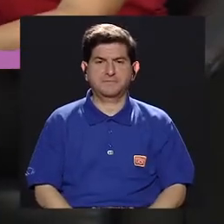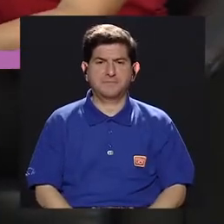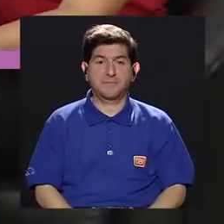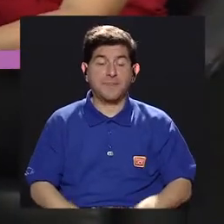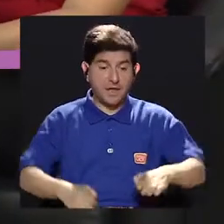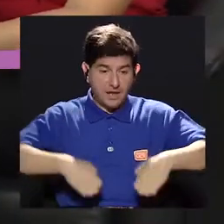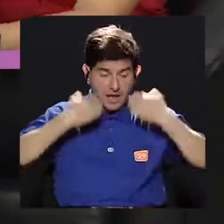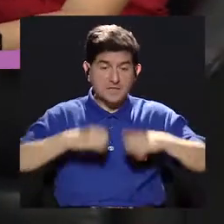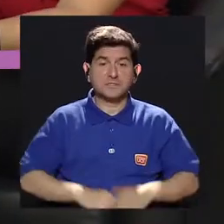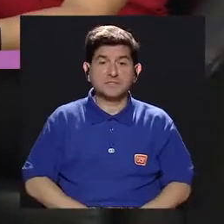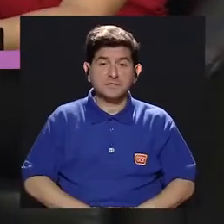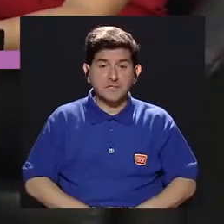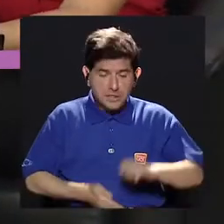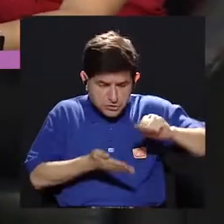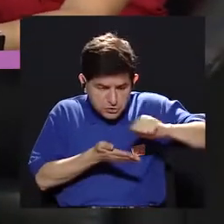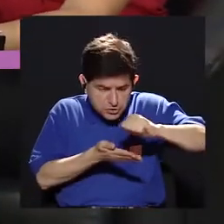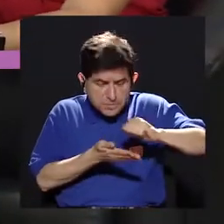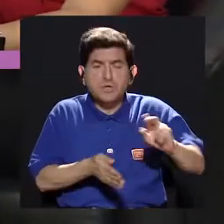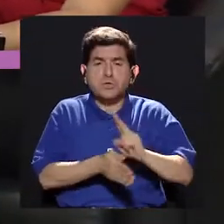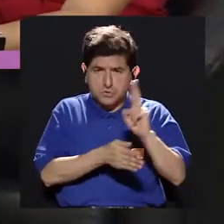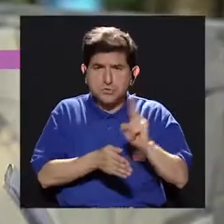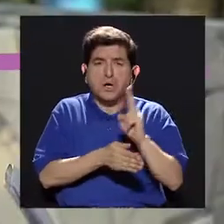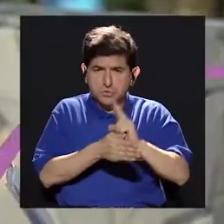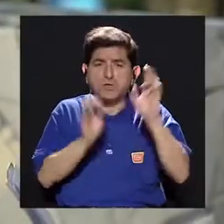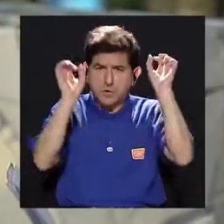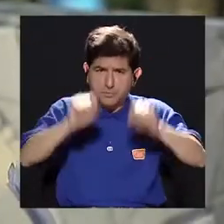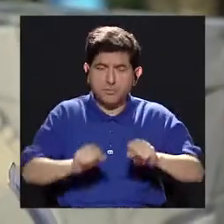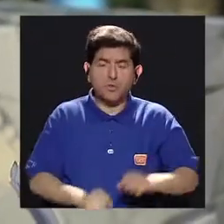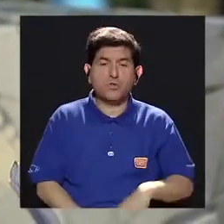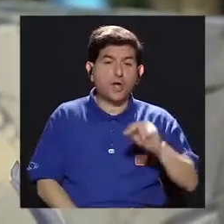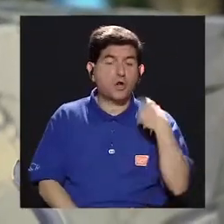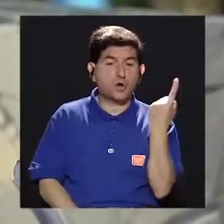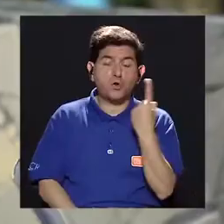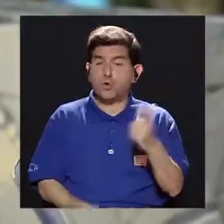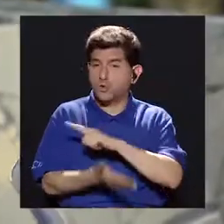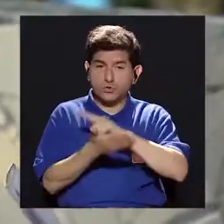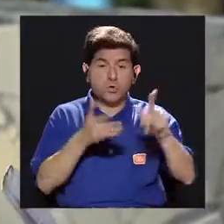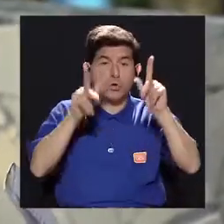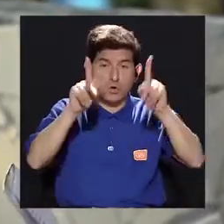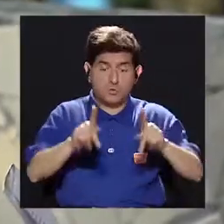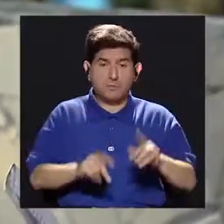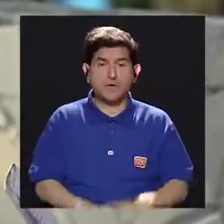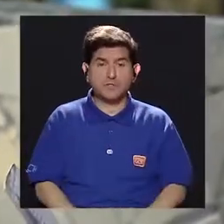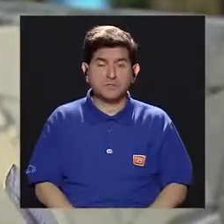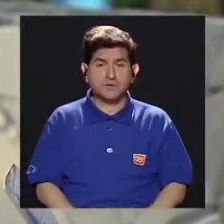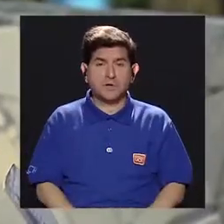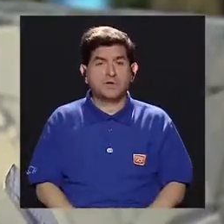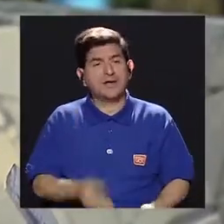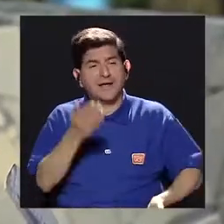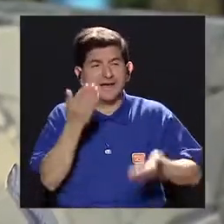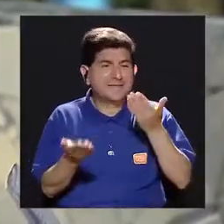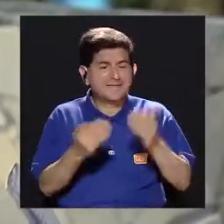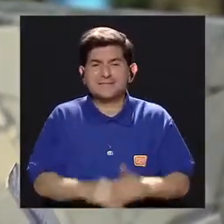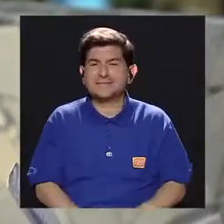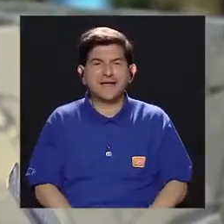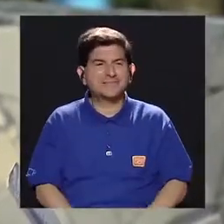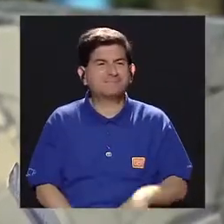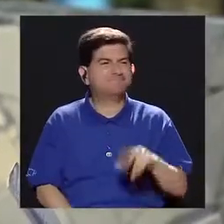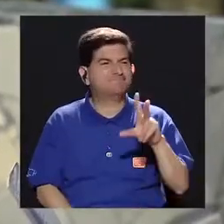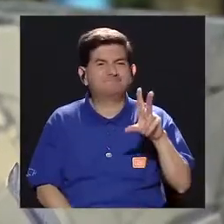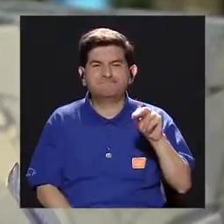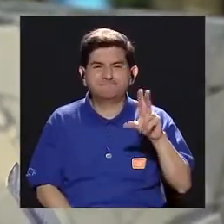cutículas. Existen cepillos que podemos utilizar. Y no solo el lavado, porque hay gente que es muy higiénica, pero que no